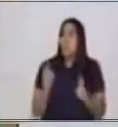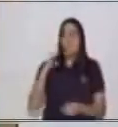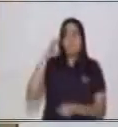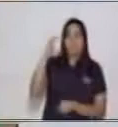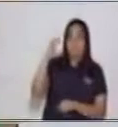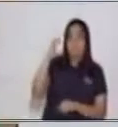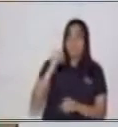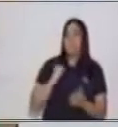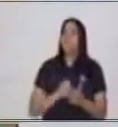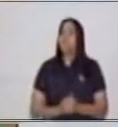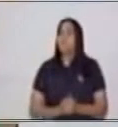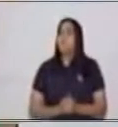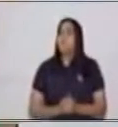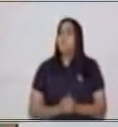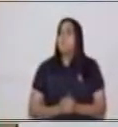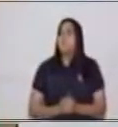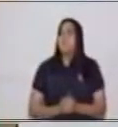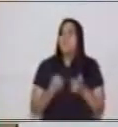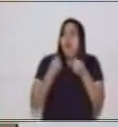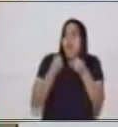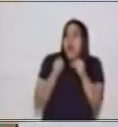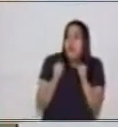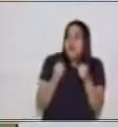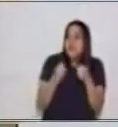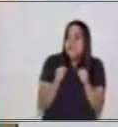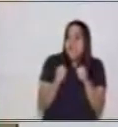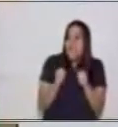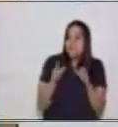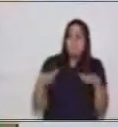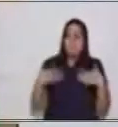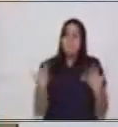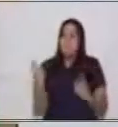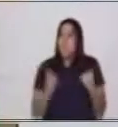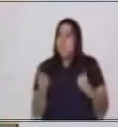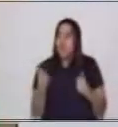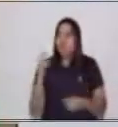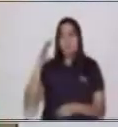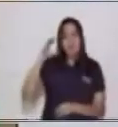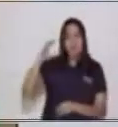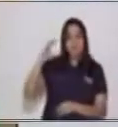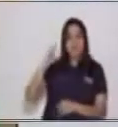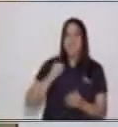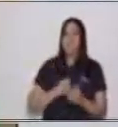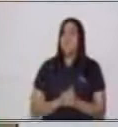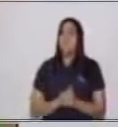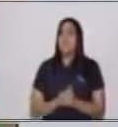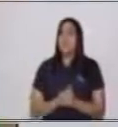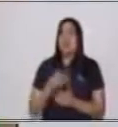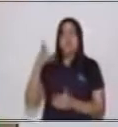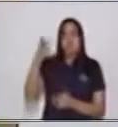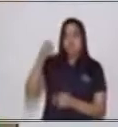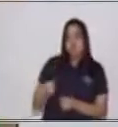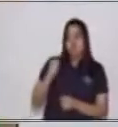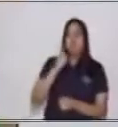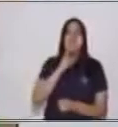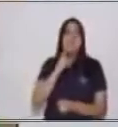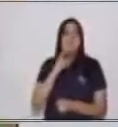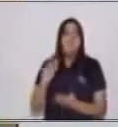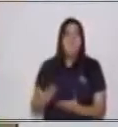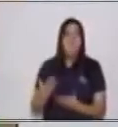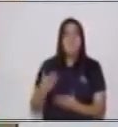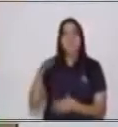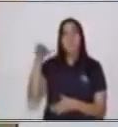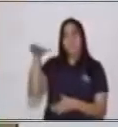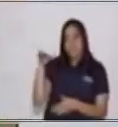una C. Lo que hace va con C y capataz va